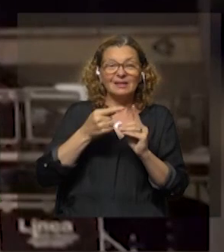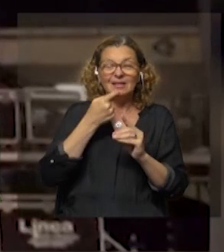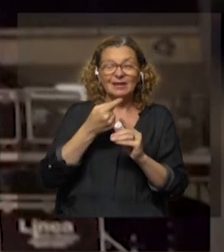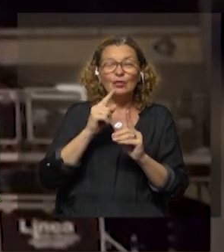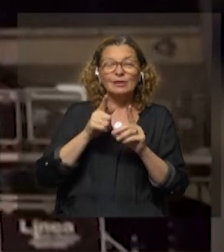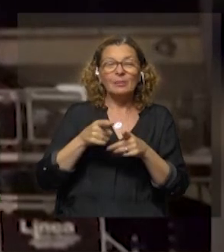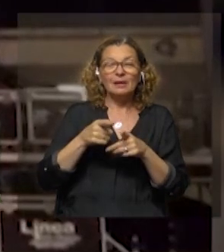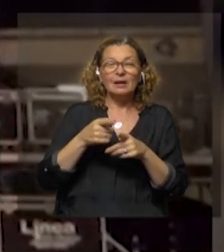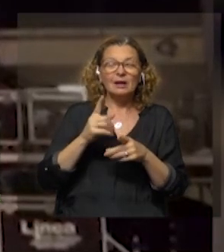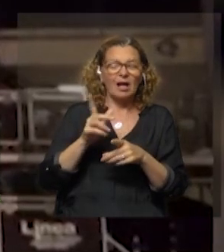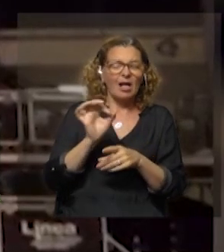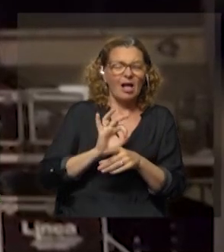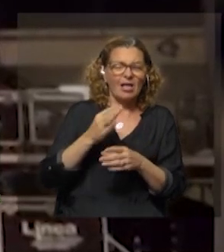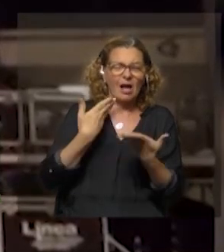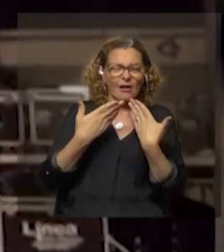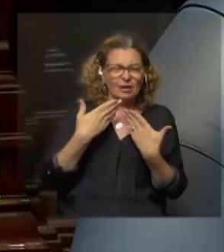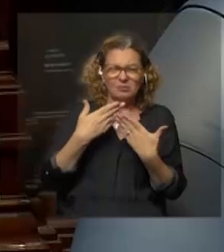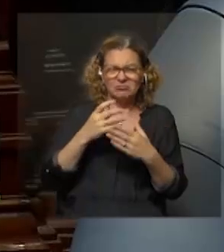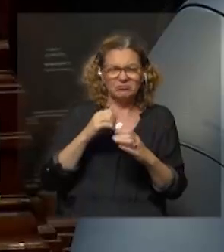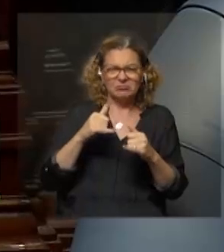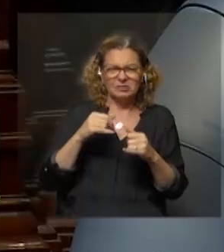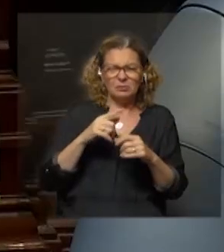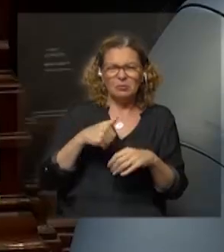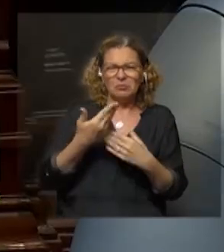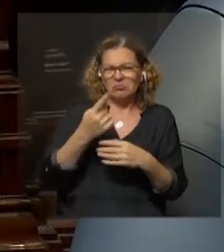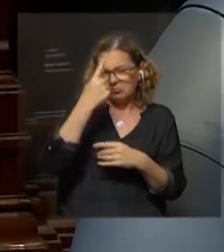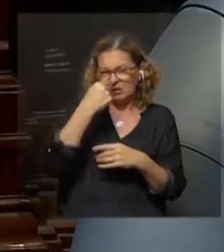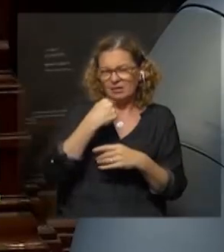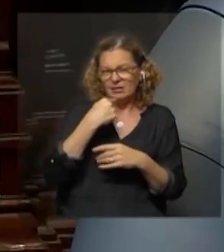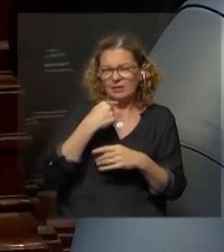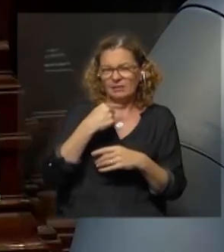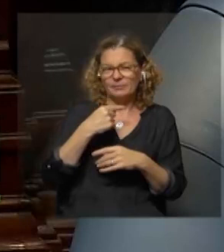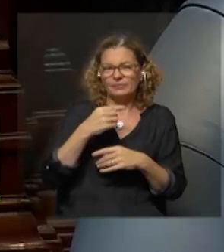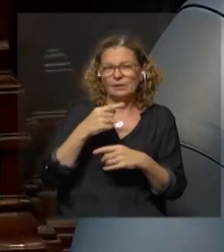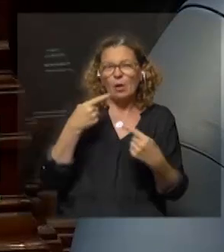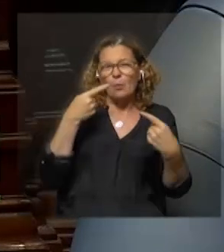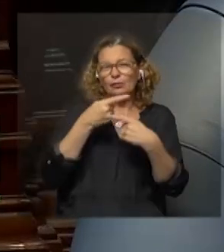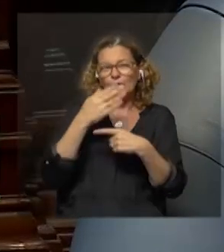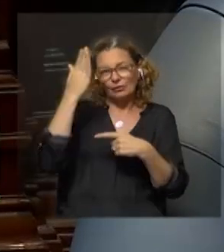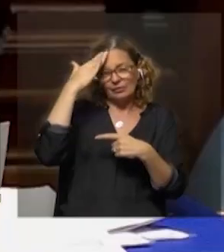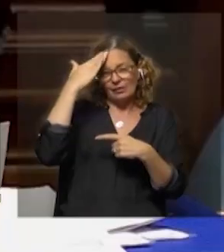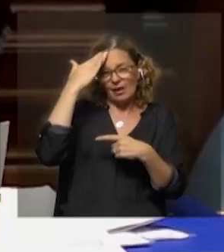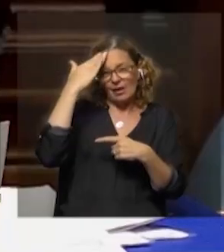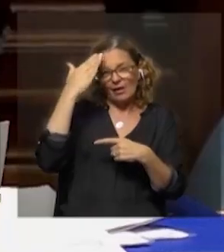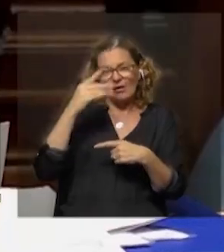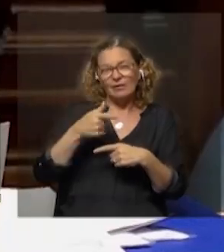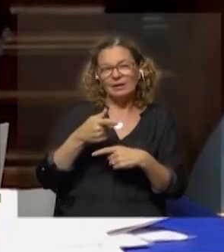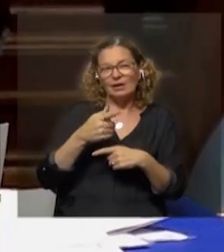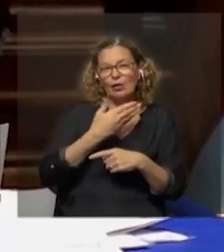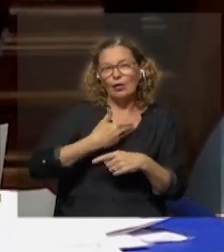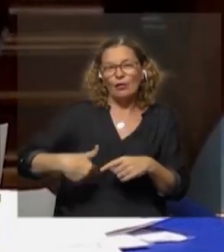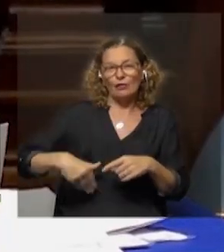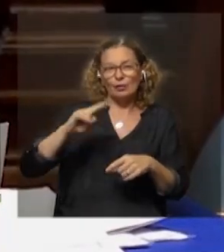las conversaciones tiene que ver con el otorgamiento del pasaporte a marcet que la oposición sabe que se actuó conforme a derecho y que el gobierno